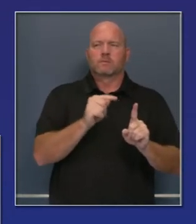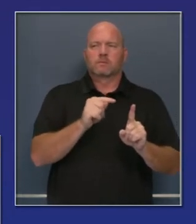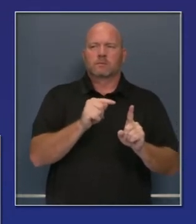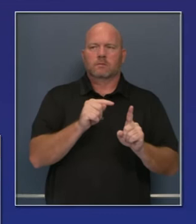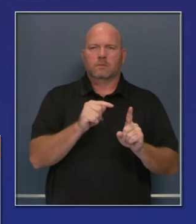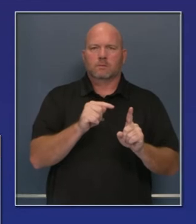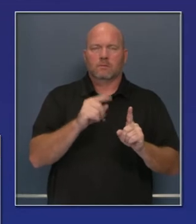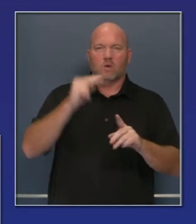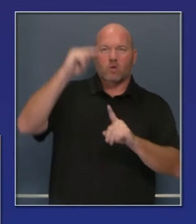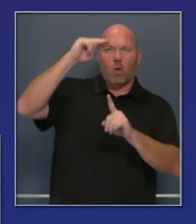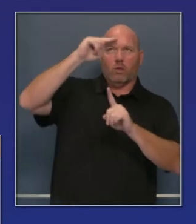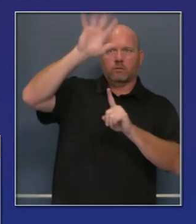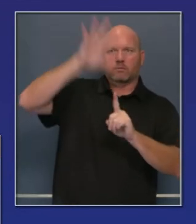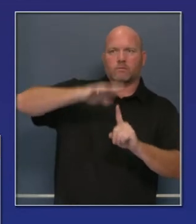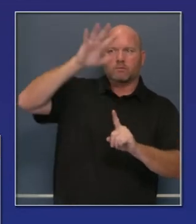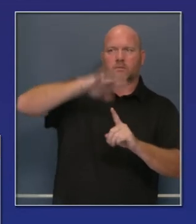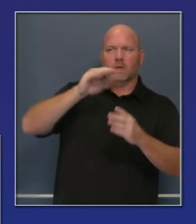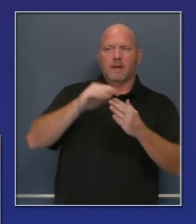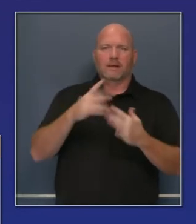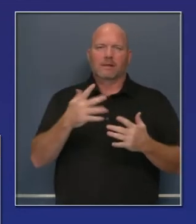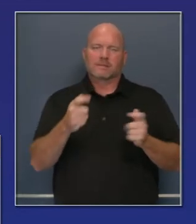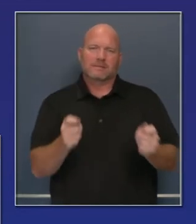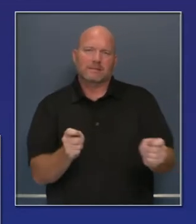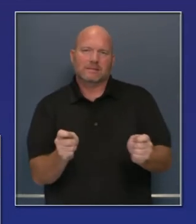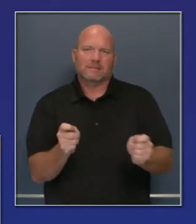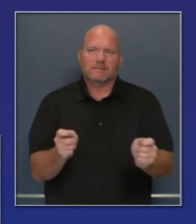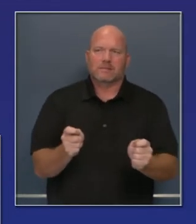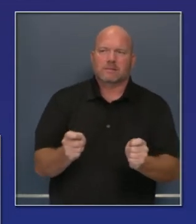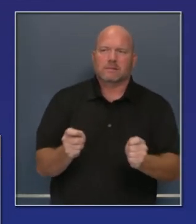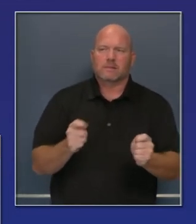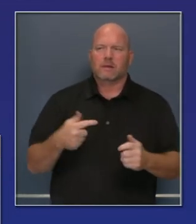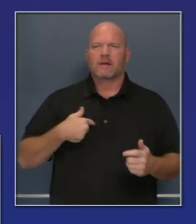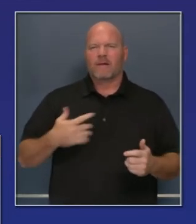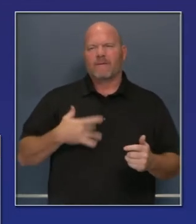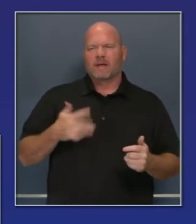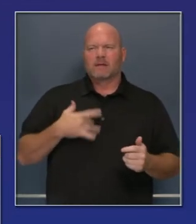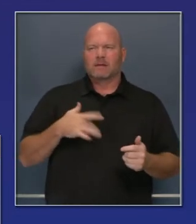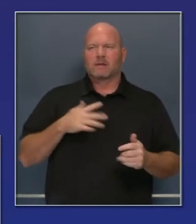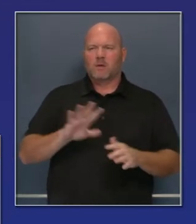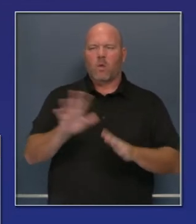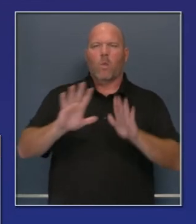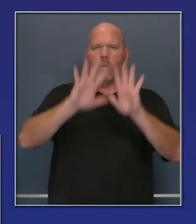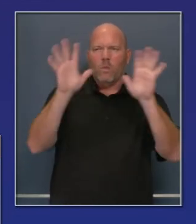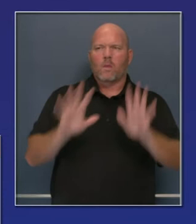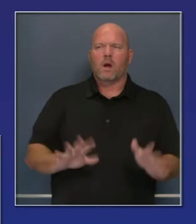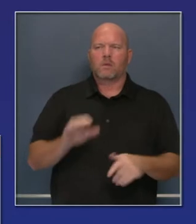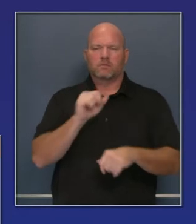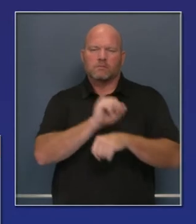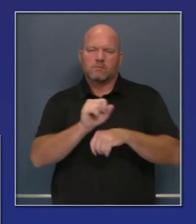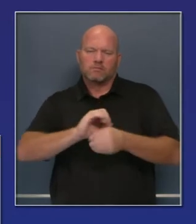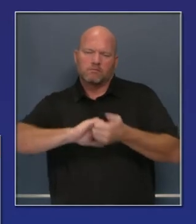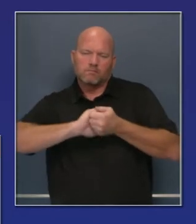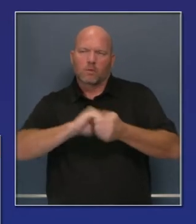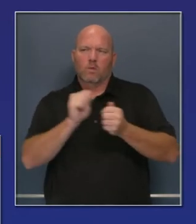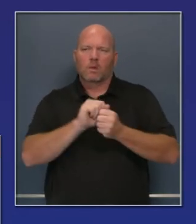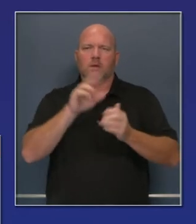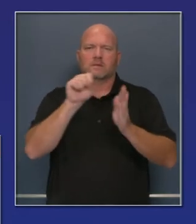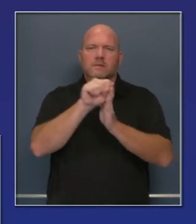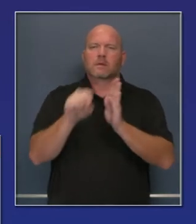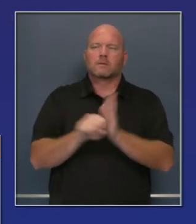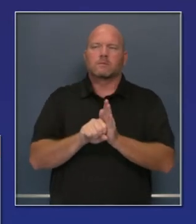de vientos que pueden impactar la parte norte de ese incendio para poder contenerlo, ya que anticipamos estos vientos. El